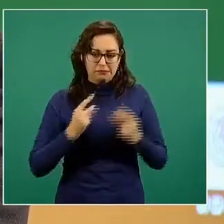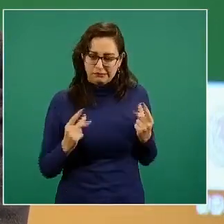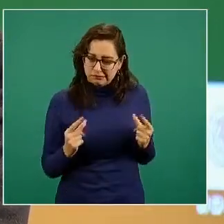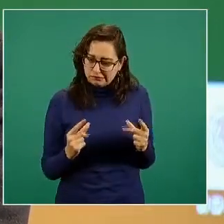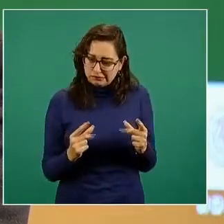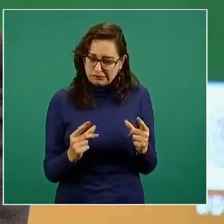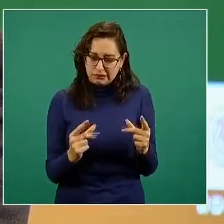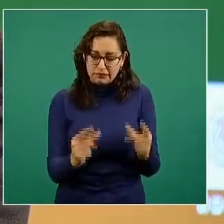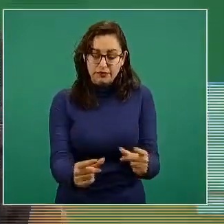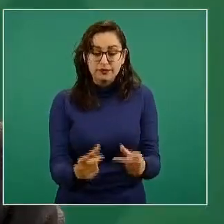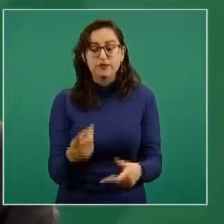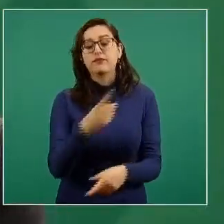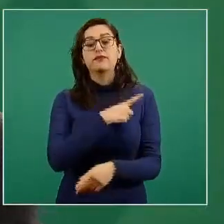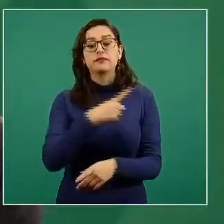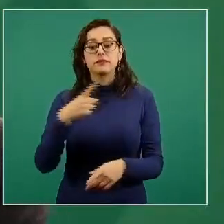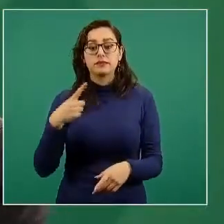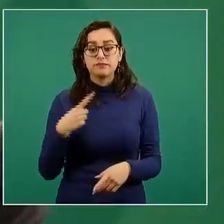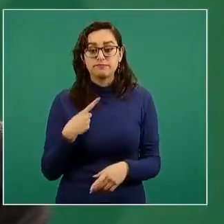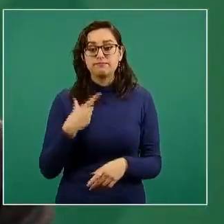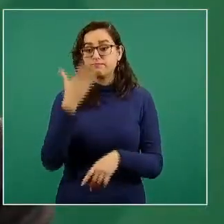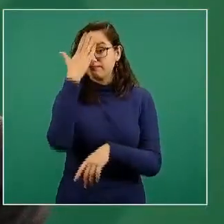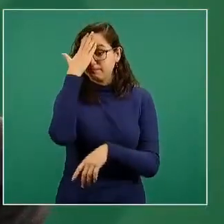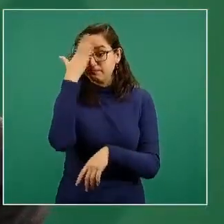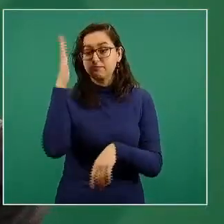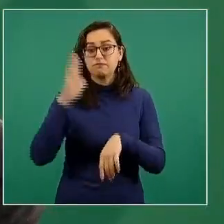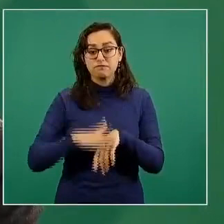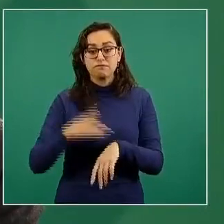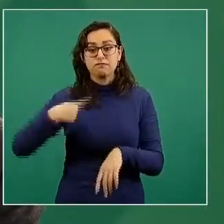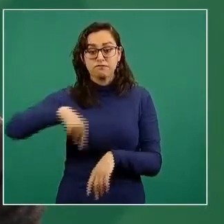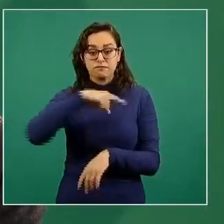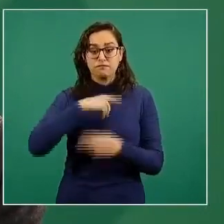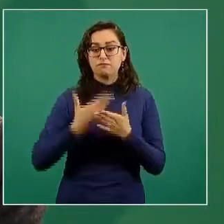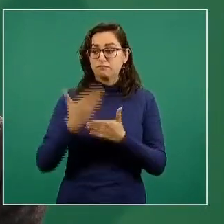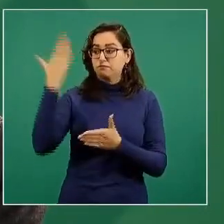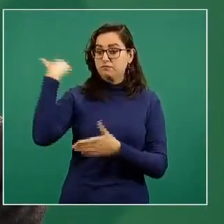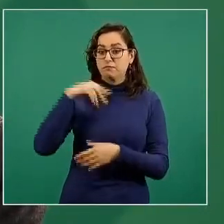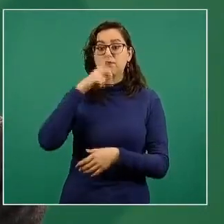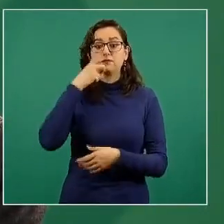importante no perderlo de vista, nosotros lo dijimos y lo seguimos diciendo.